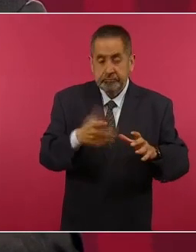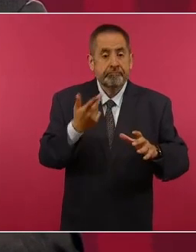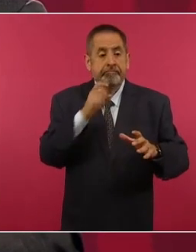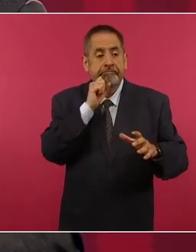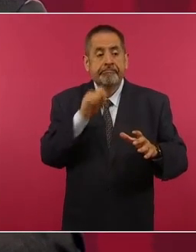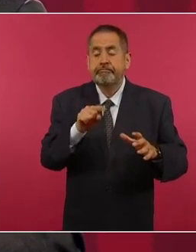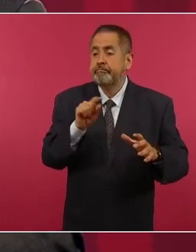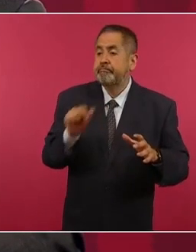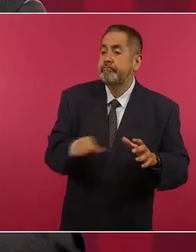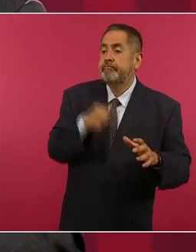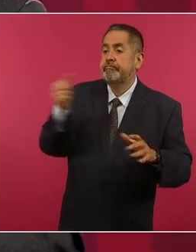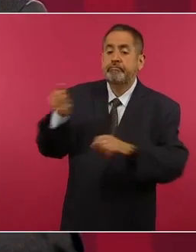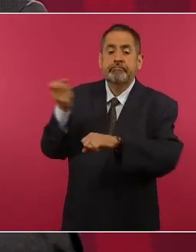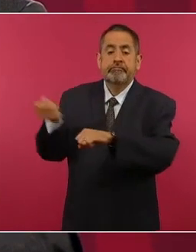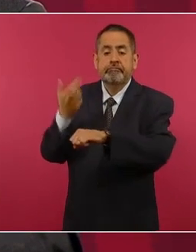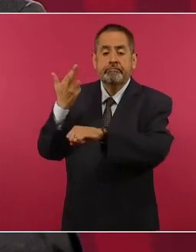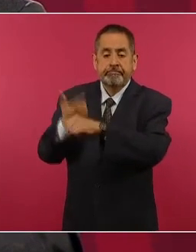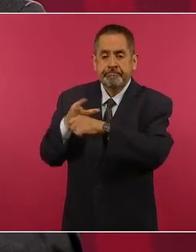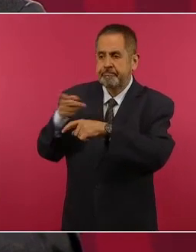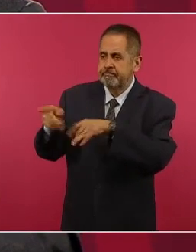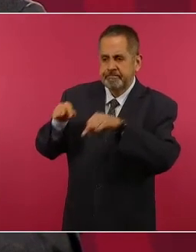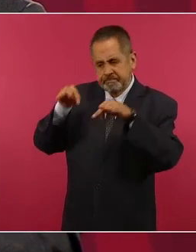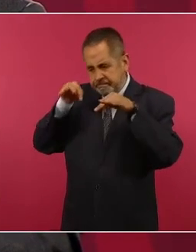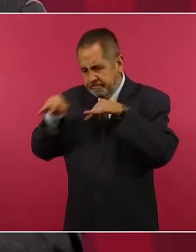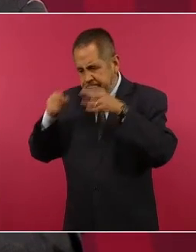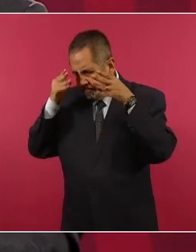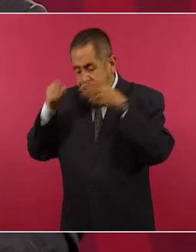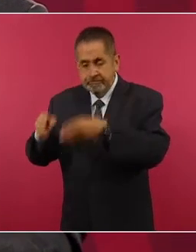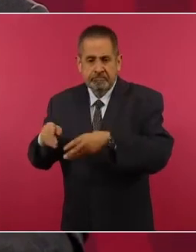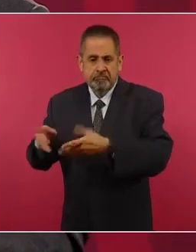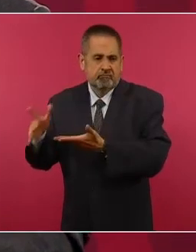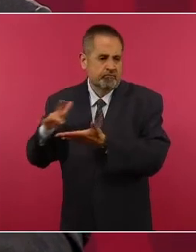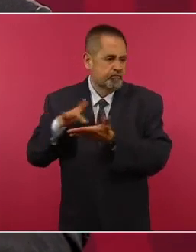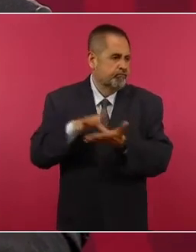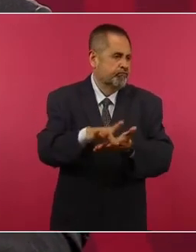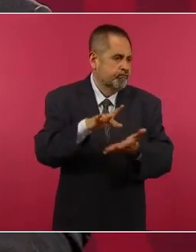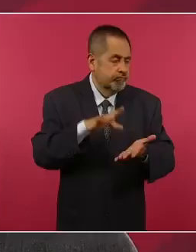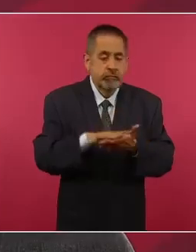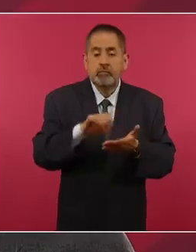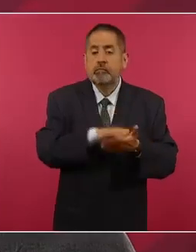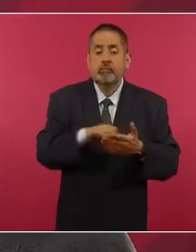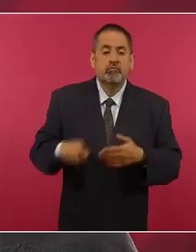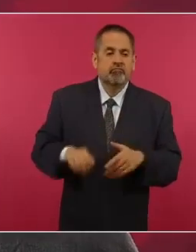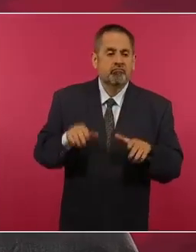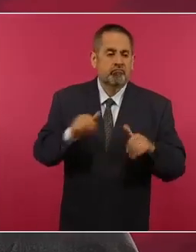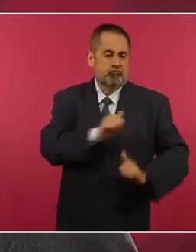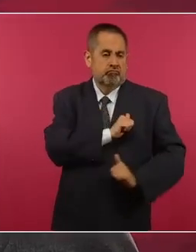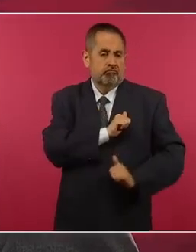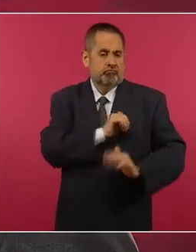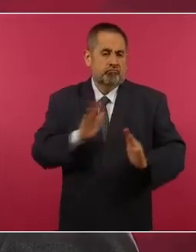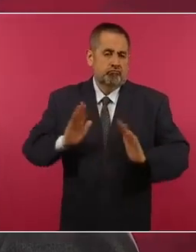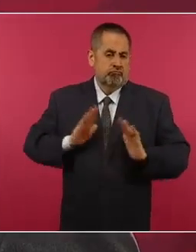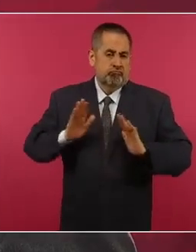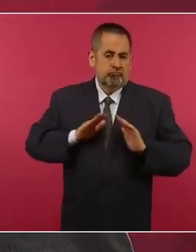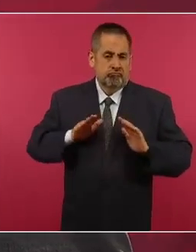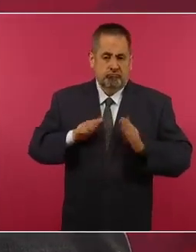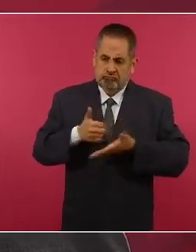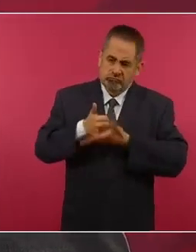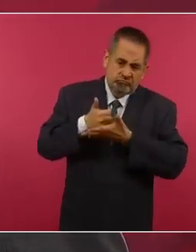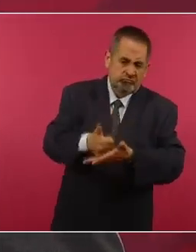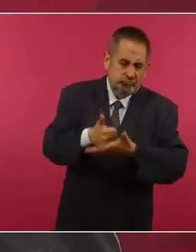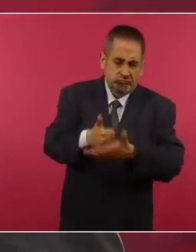otras secretarías, el apoyo de las Fuerzas Armadas. Nada